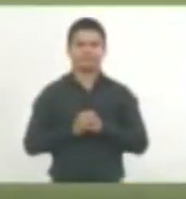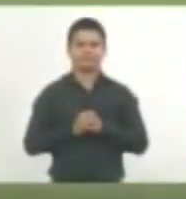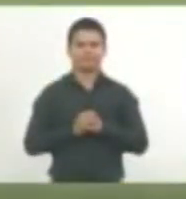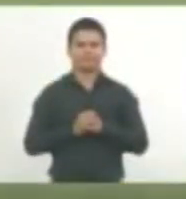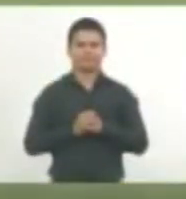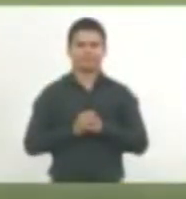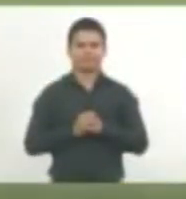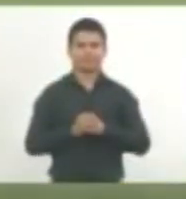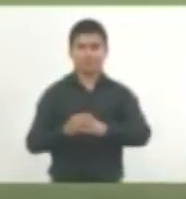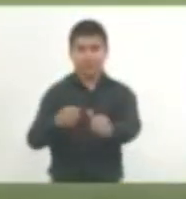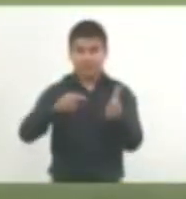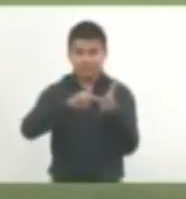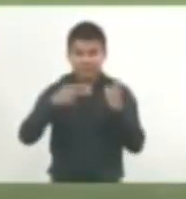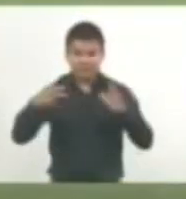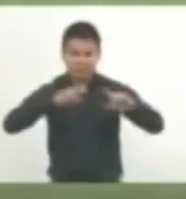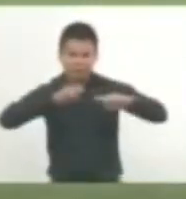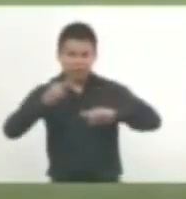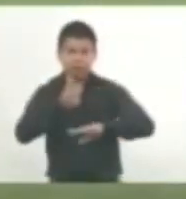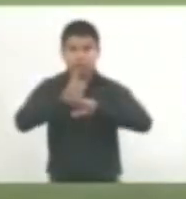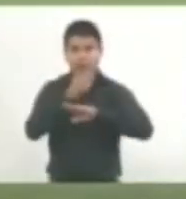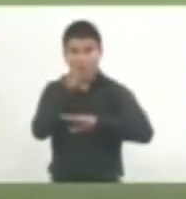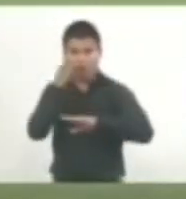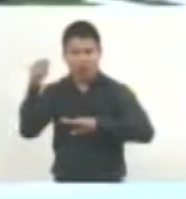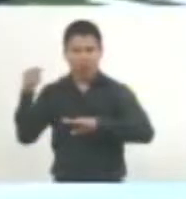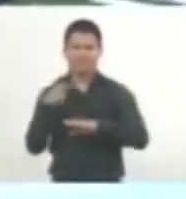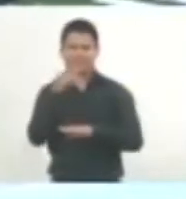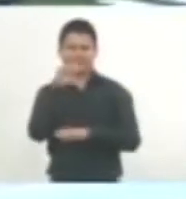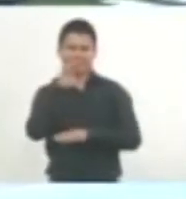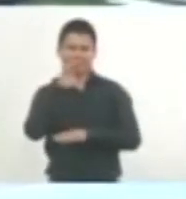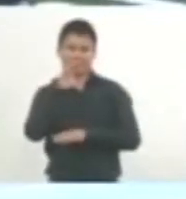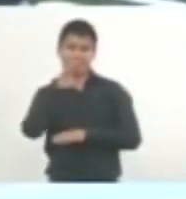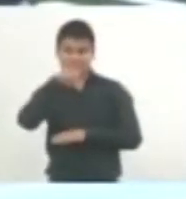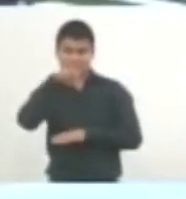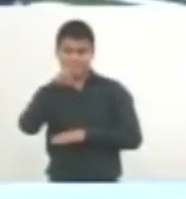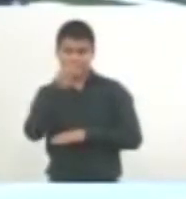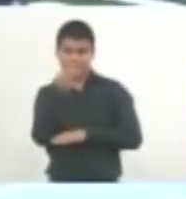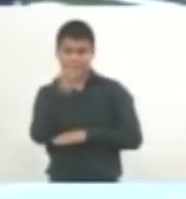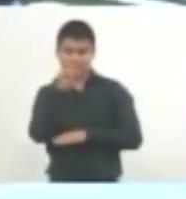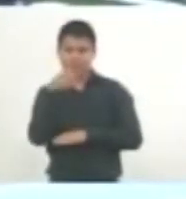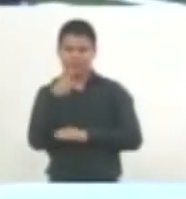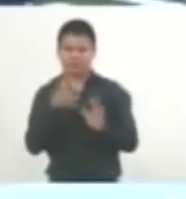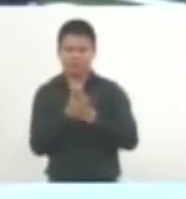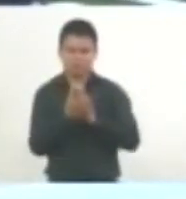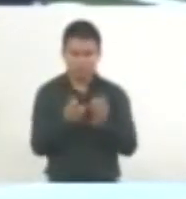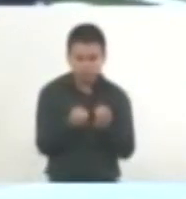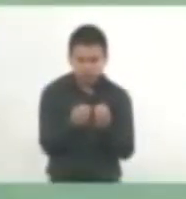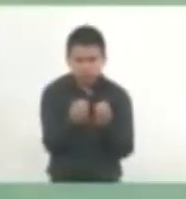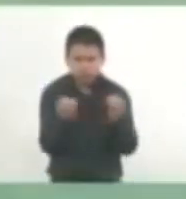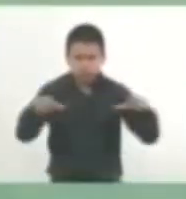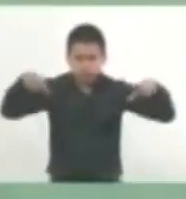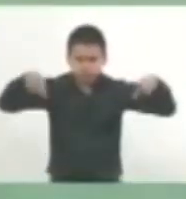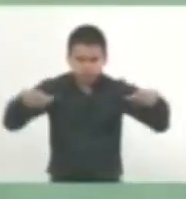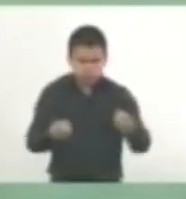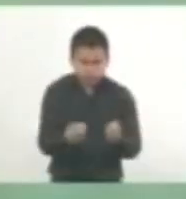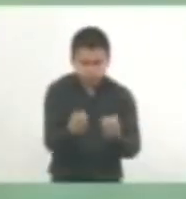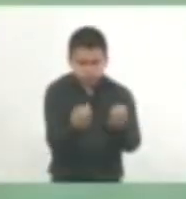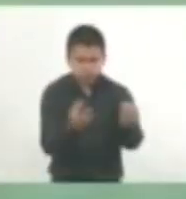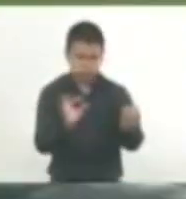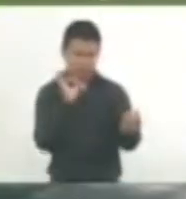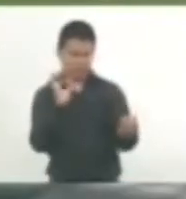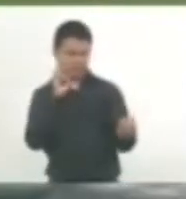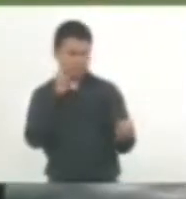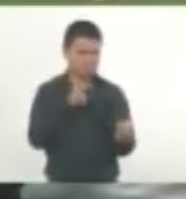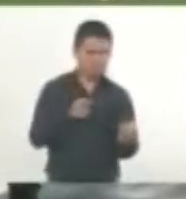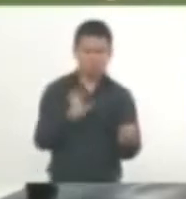El técnico José Pekerman ha dicho que el estado del gramado es óptimo y anunció que el seleccionado tricolor está listo para salir